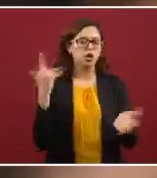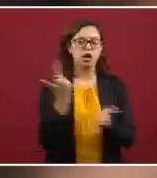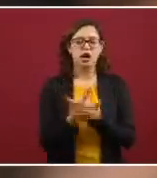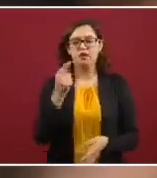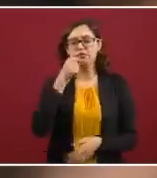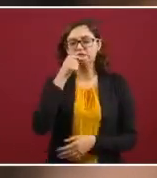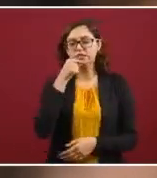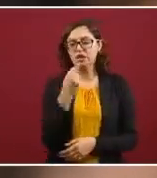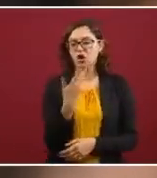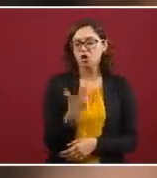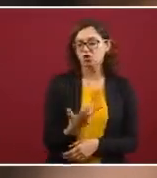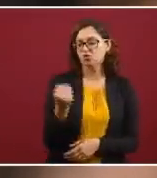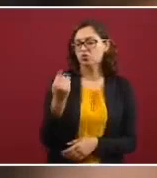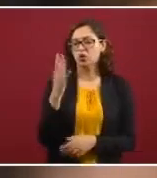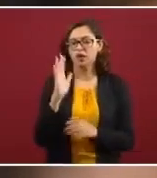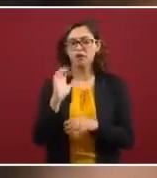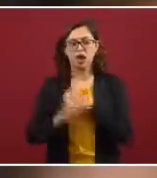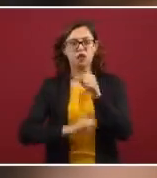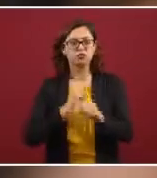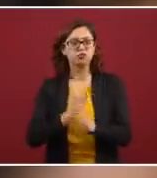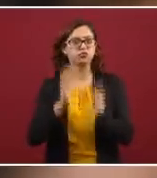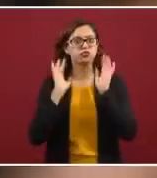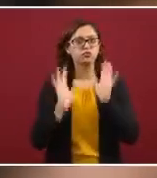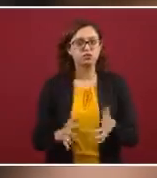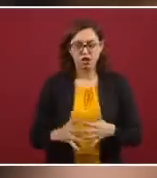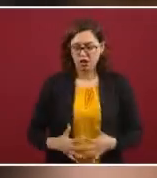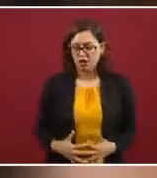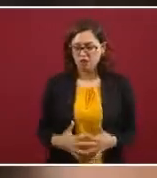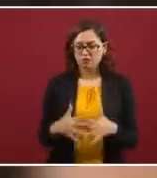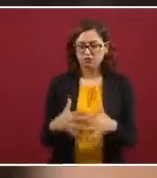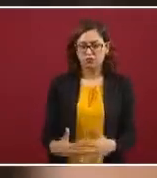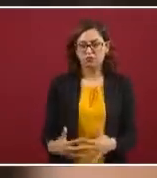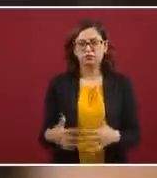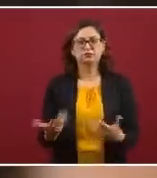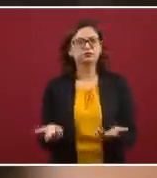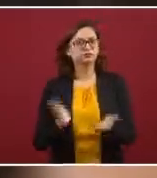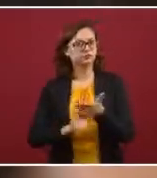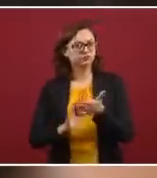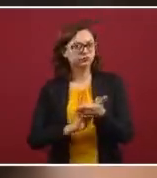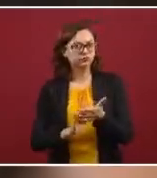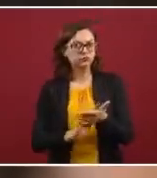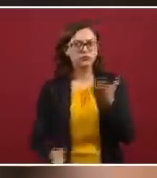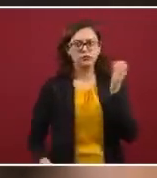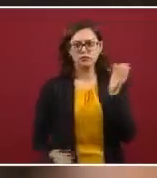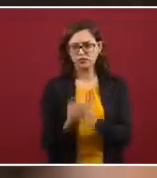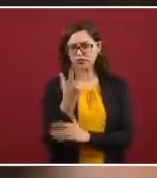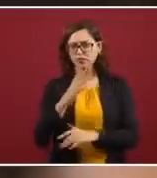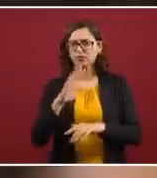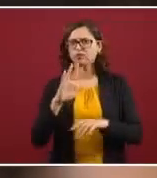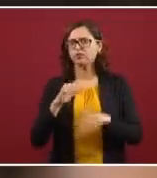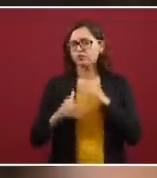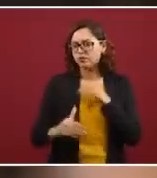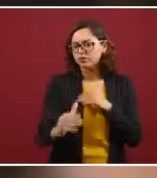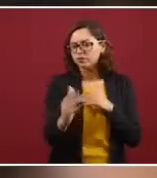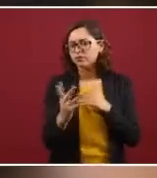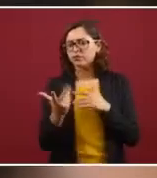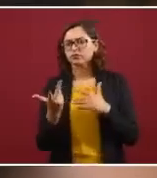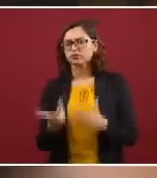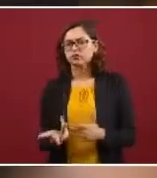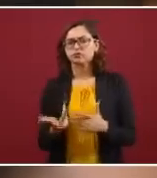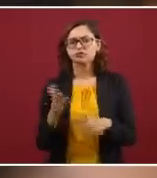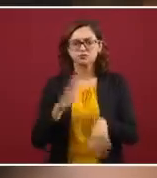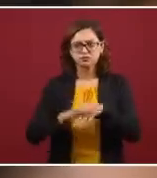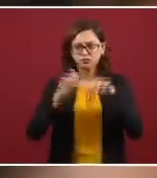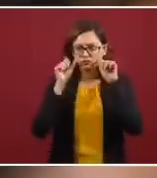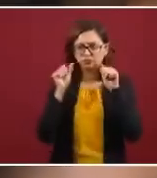de 8 o 9 años que están resultando embarazadas. ¿Hay borrón y cuenta nueva? ¿Se van a reforzar las políticas públicas en este